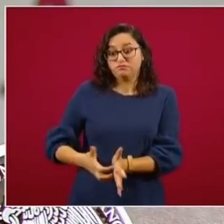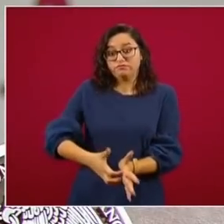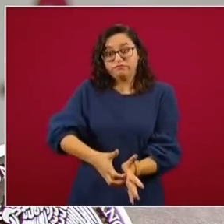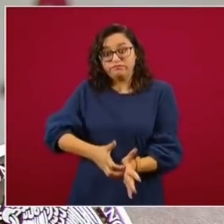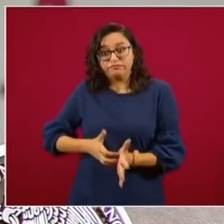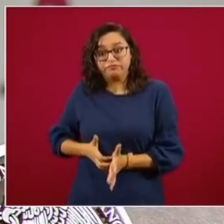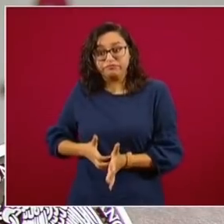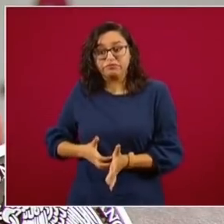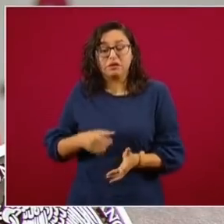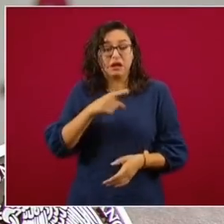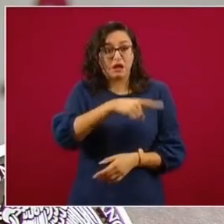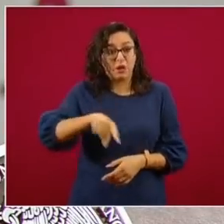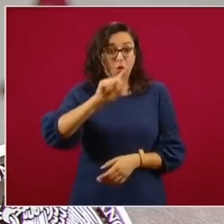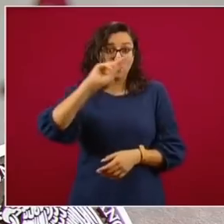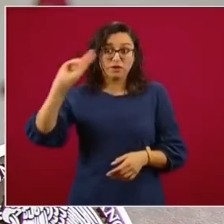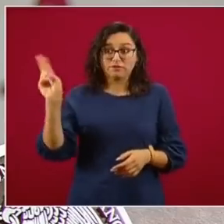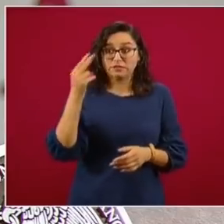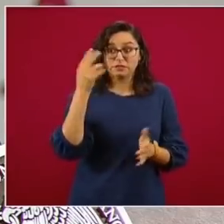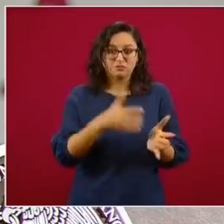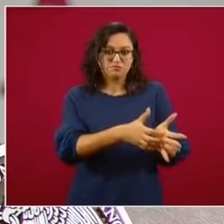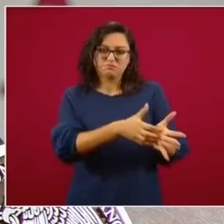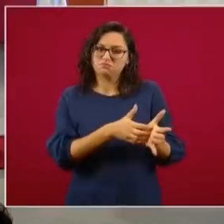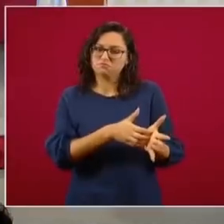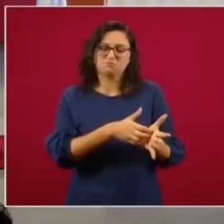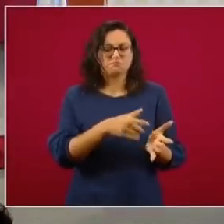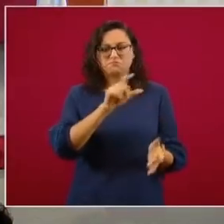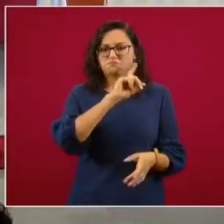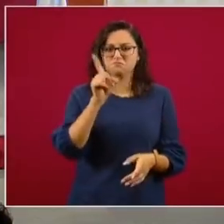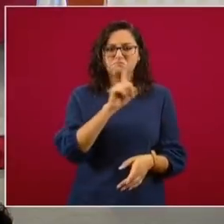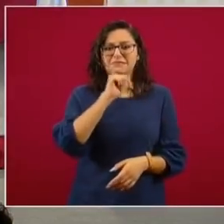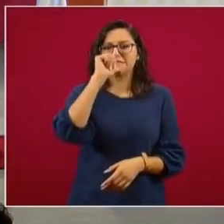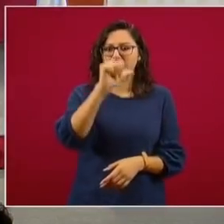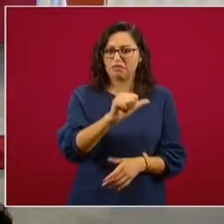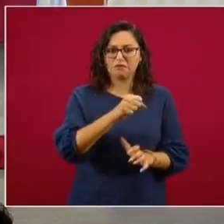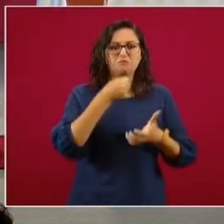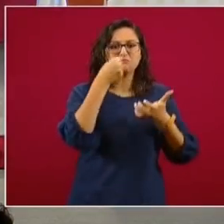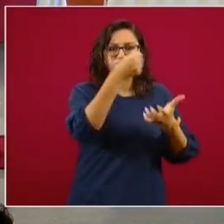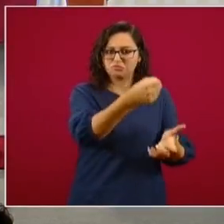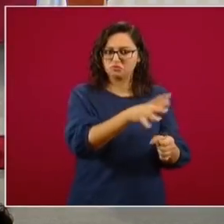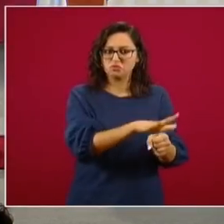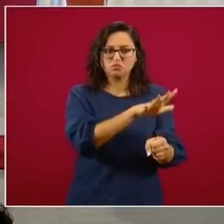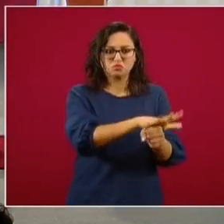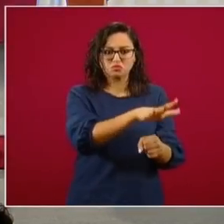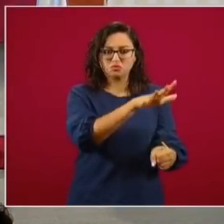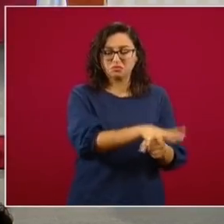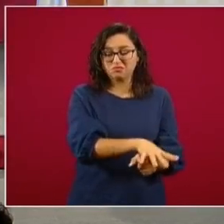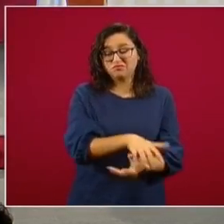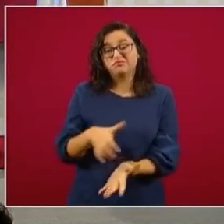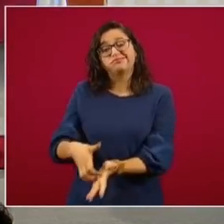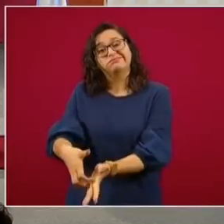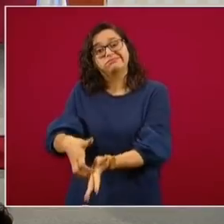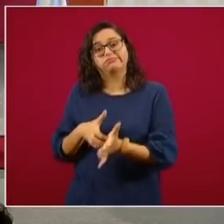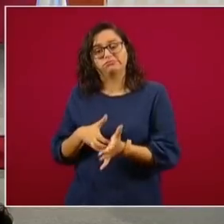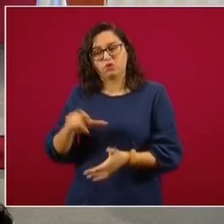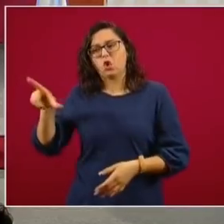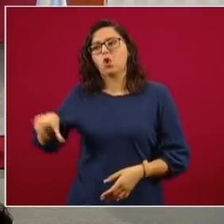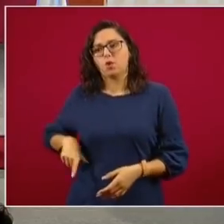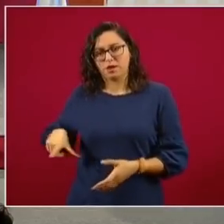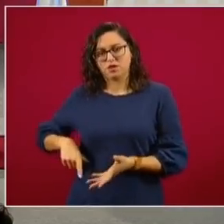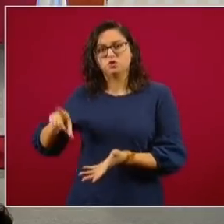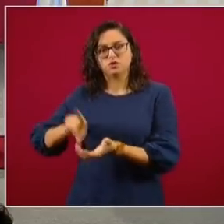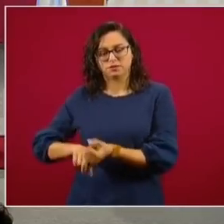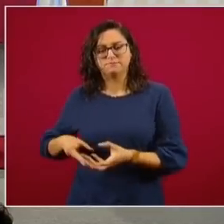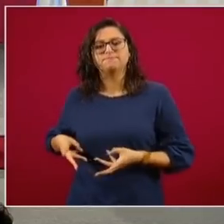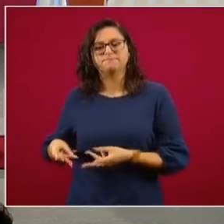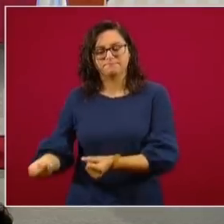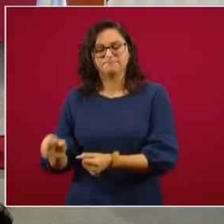en la educación superior, lo hicimos en la administración pública. Todo esto suma alrededor del 80% del